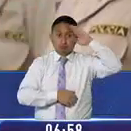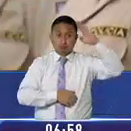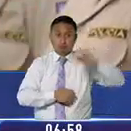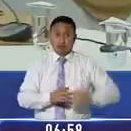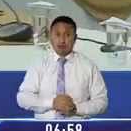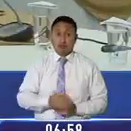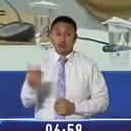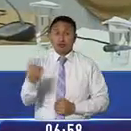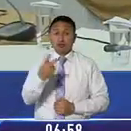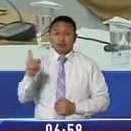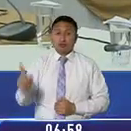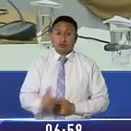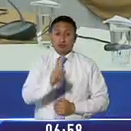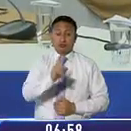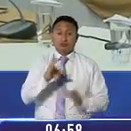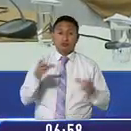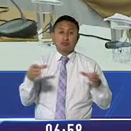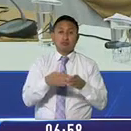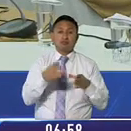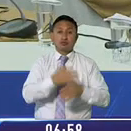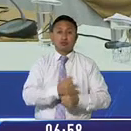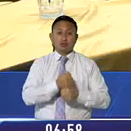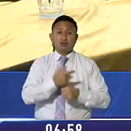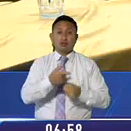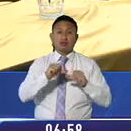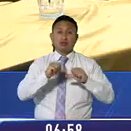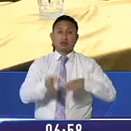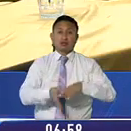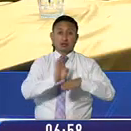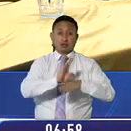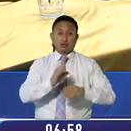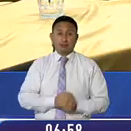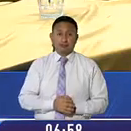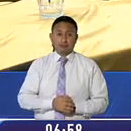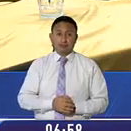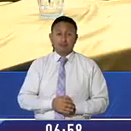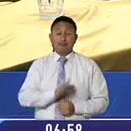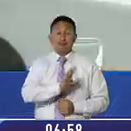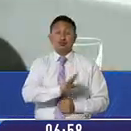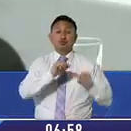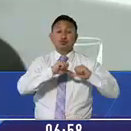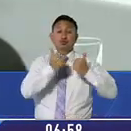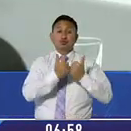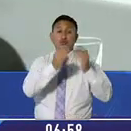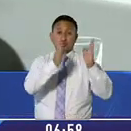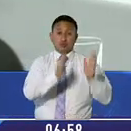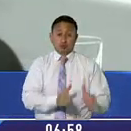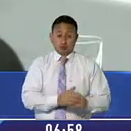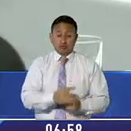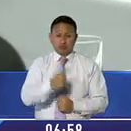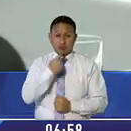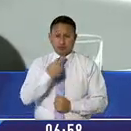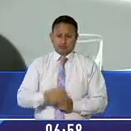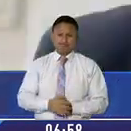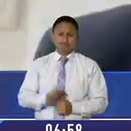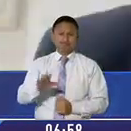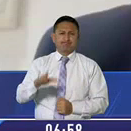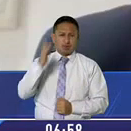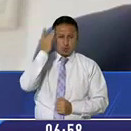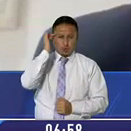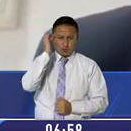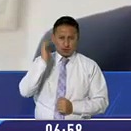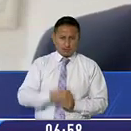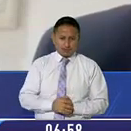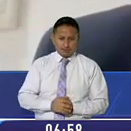ante la Comisión de Seguridad de la Asamblea Nacional, en donde los legisladores expresaron su preocupación. Cuando nos están